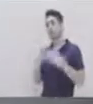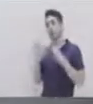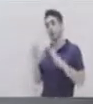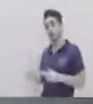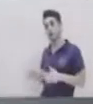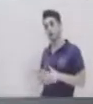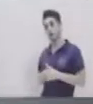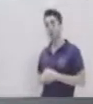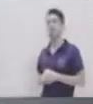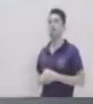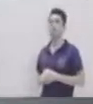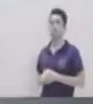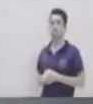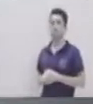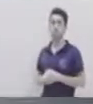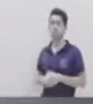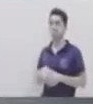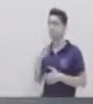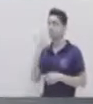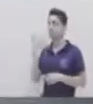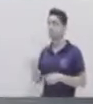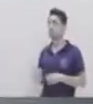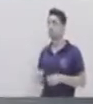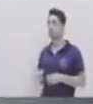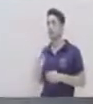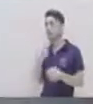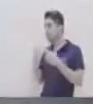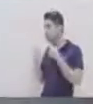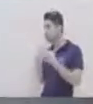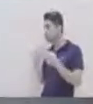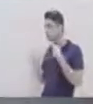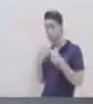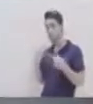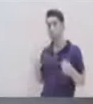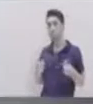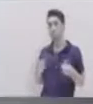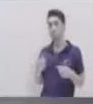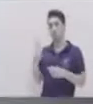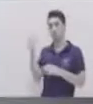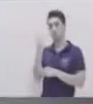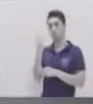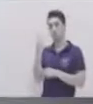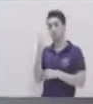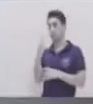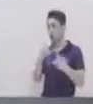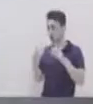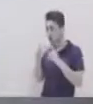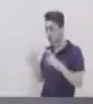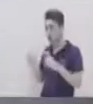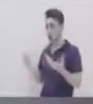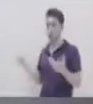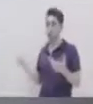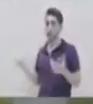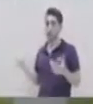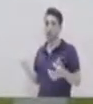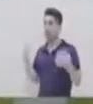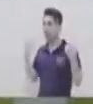en casa, ¿verdad? Y realmente dialogar, el diálogo es muy importante, la comunicación en